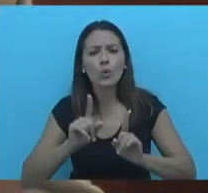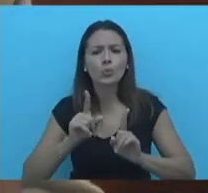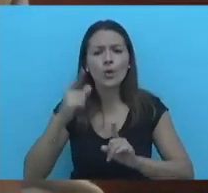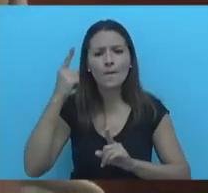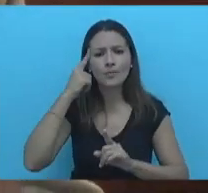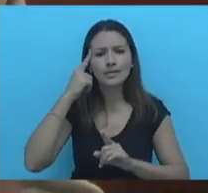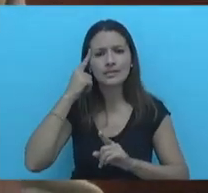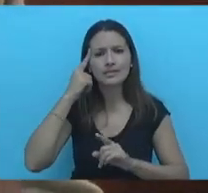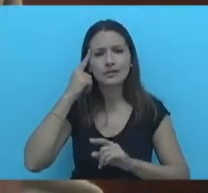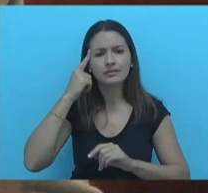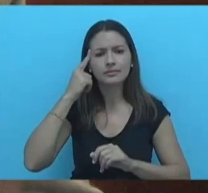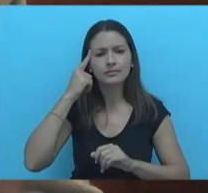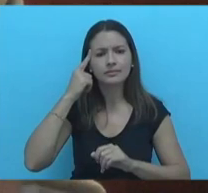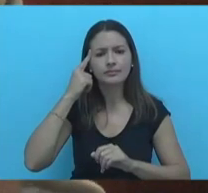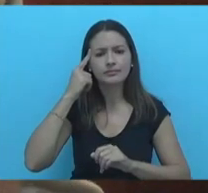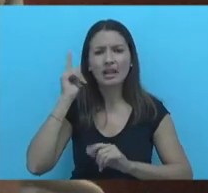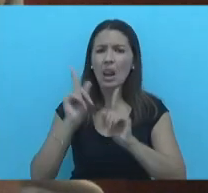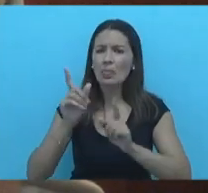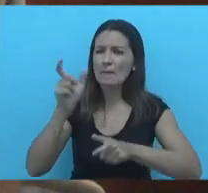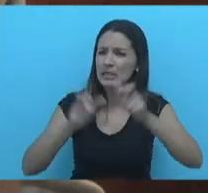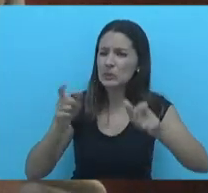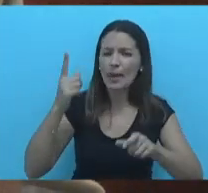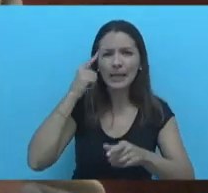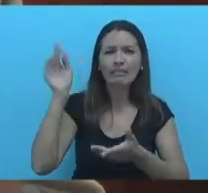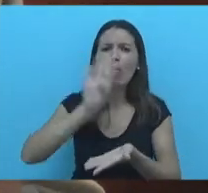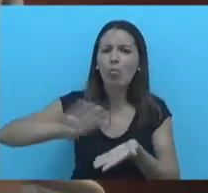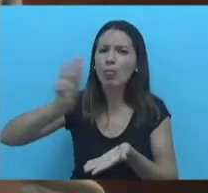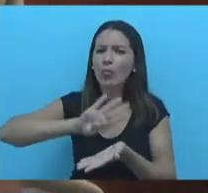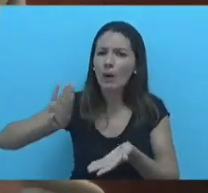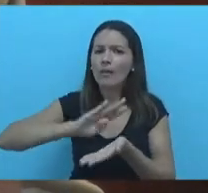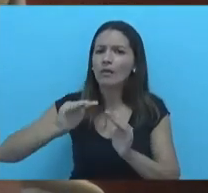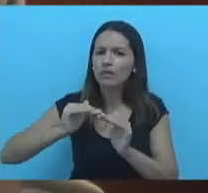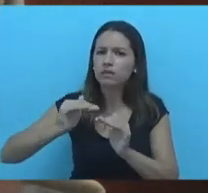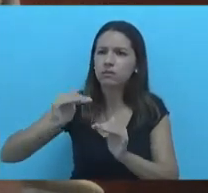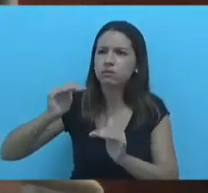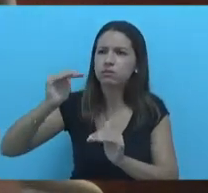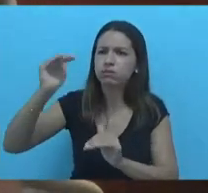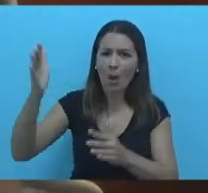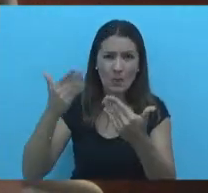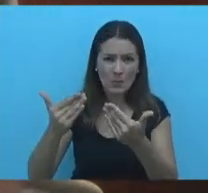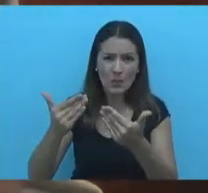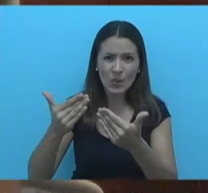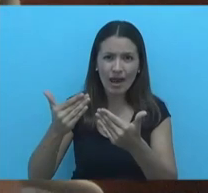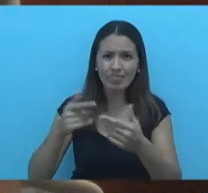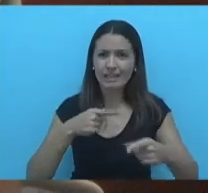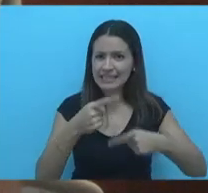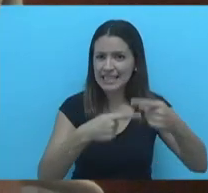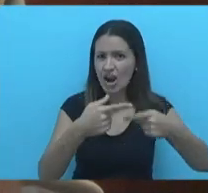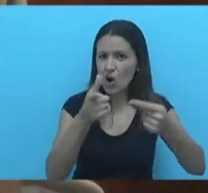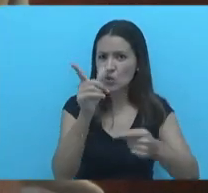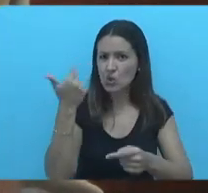desde ese lugar el endeudamiento extremo como está dando actualmente se puede generar algún proceso de desarrollo